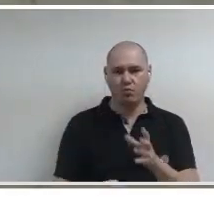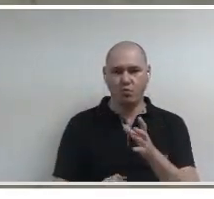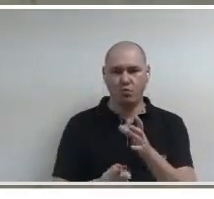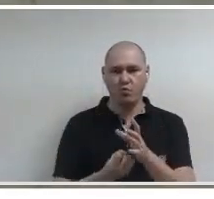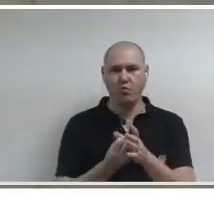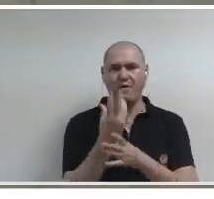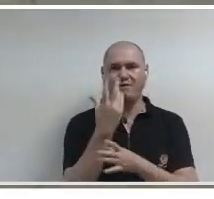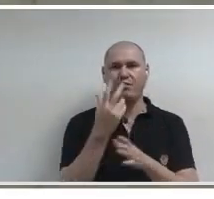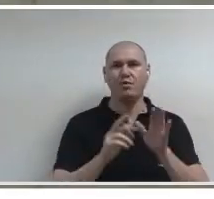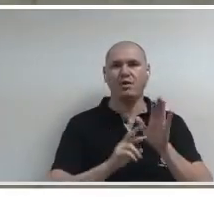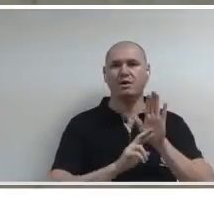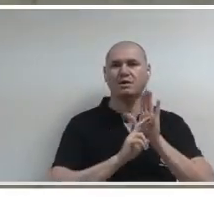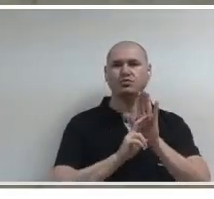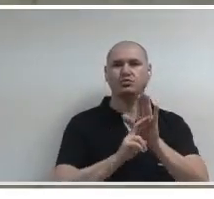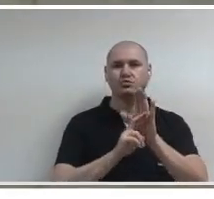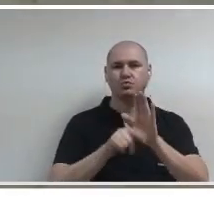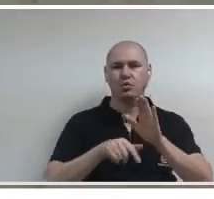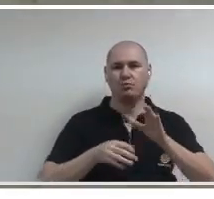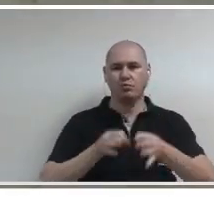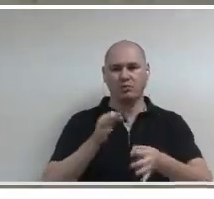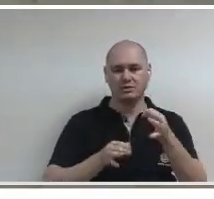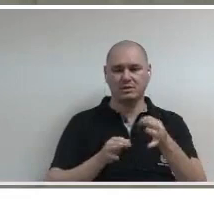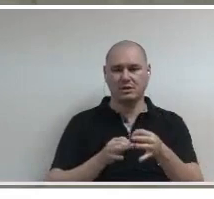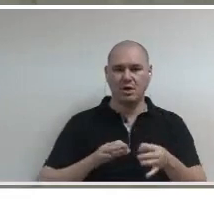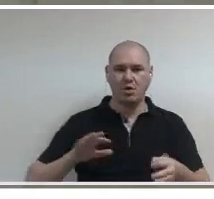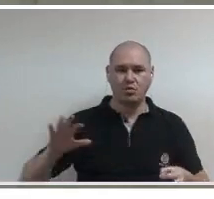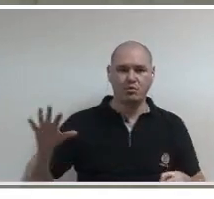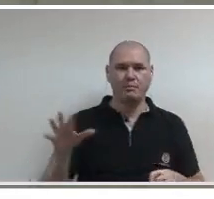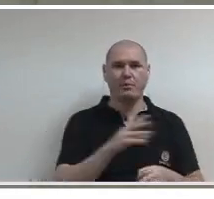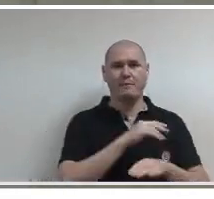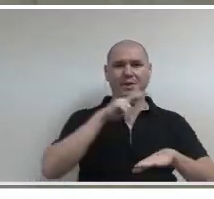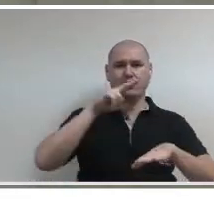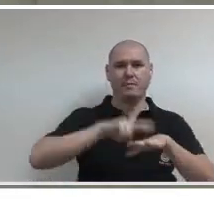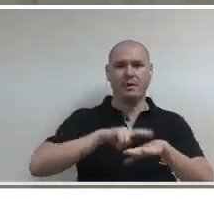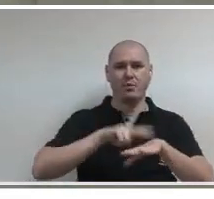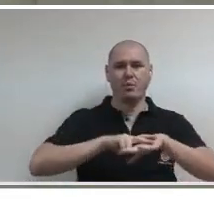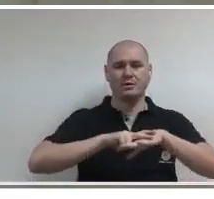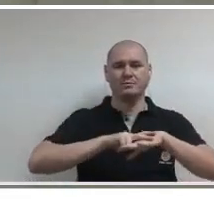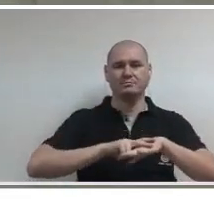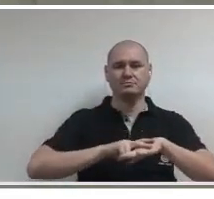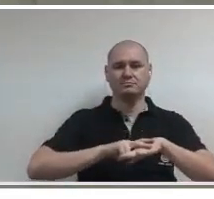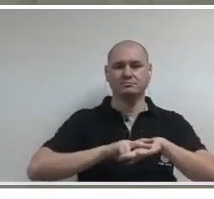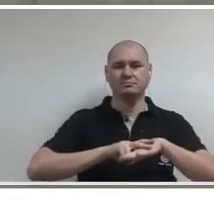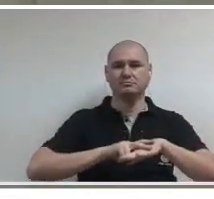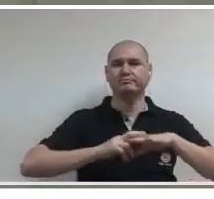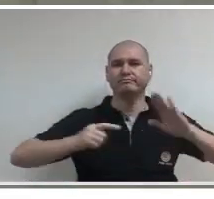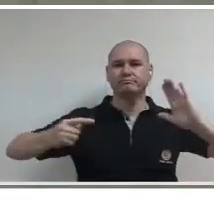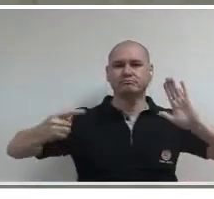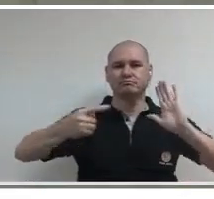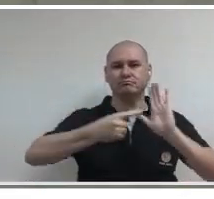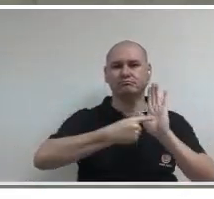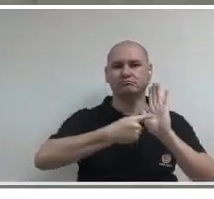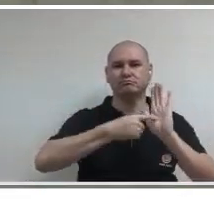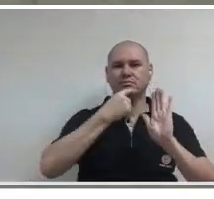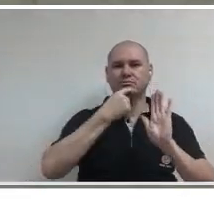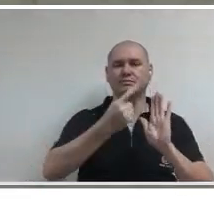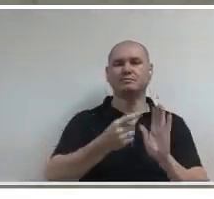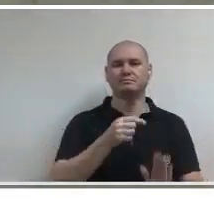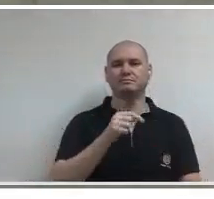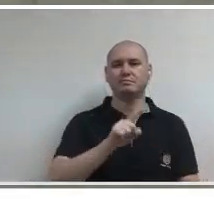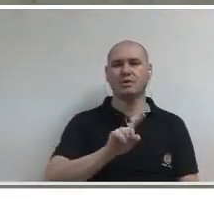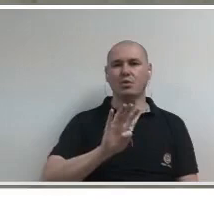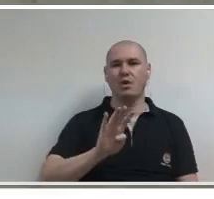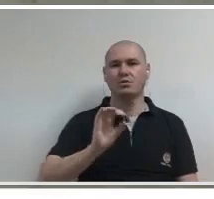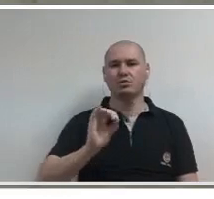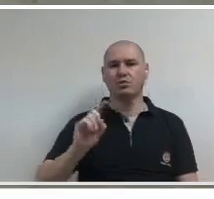hasta 2006 el día Guareja, ahí por 5 amo acordada fuera de coa, circunscripción judicial. Lo que está dispuesto en la que acordada toda esa 1402 circunscripción del judicial magma 2020